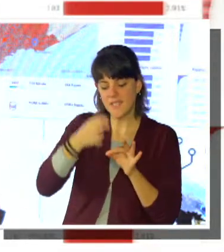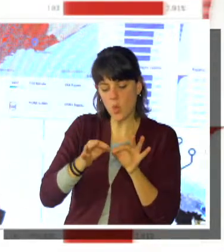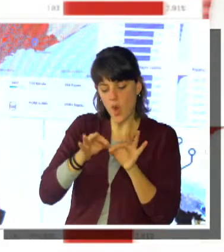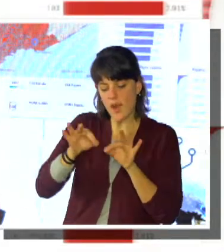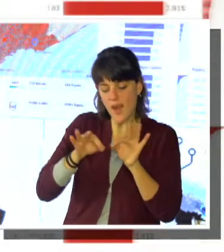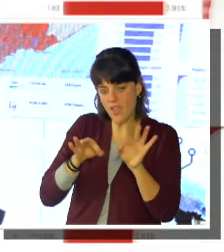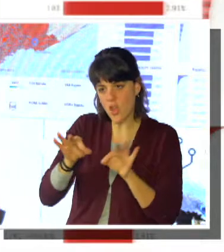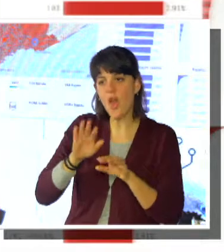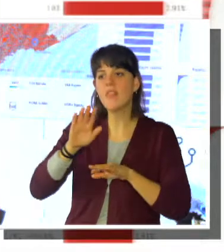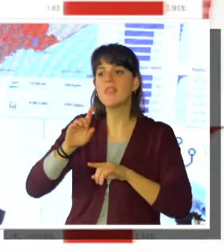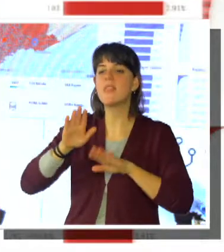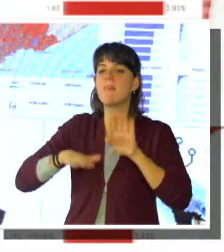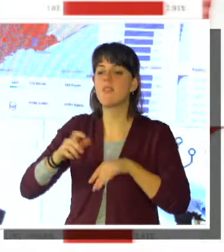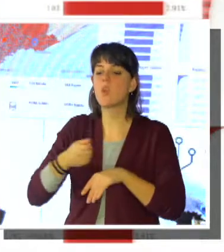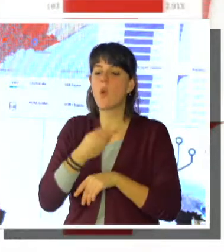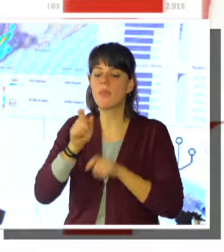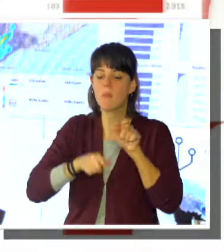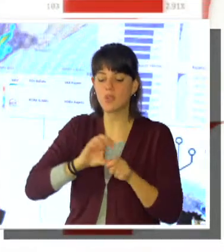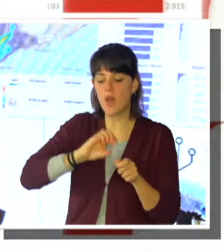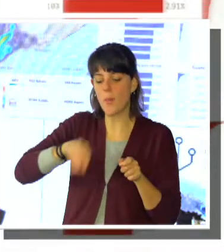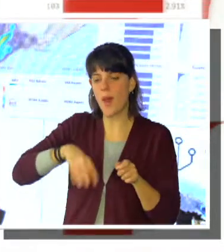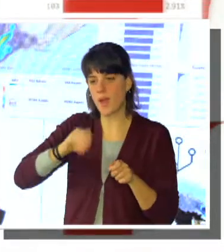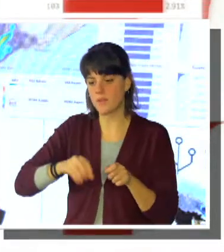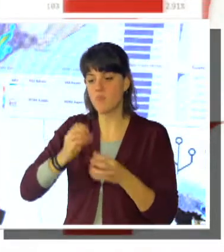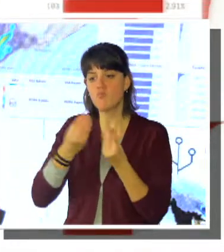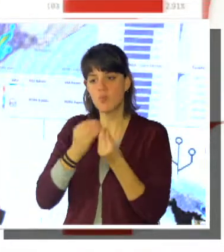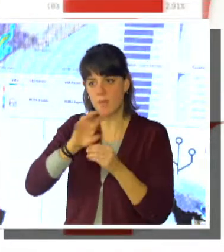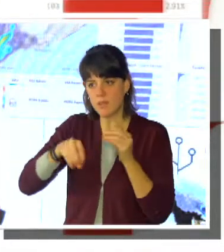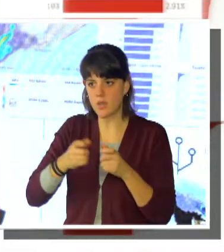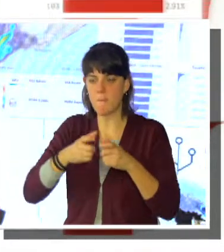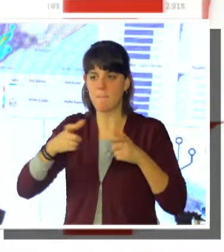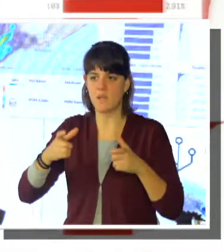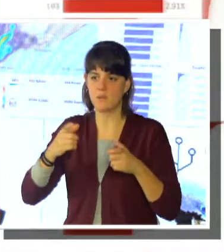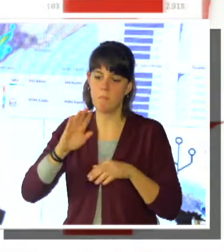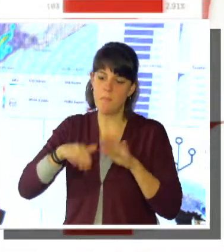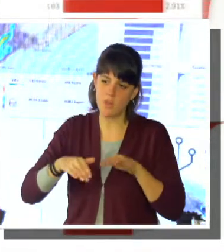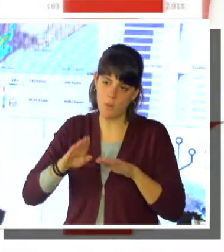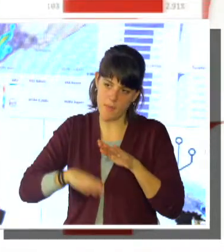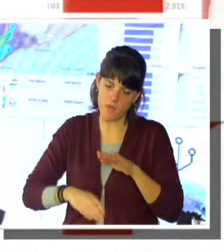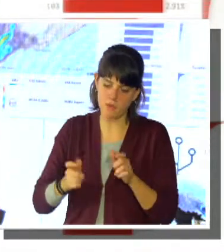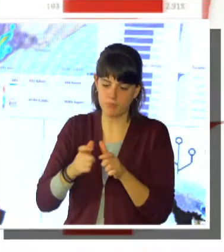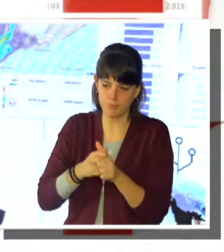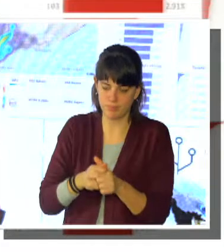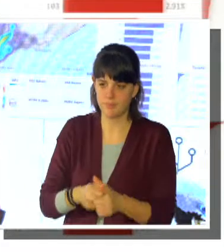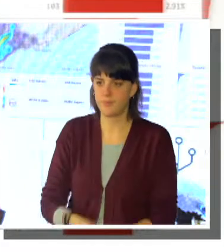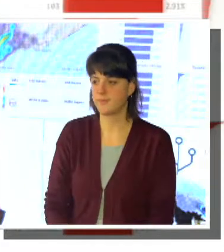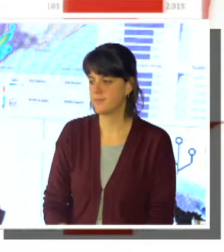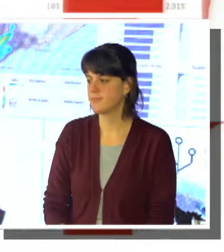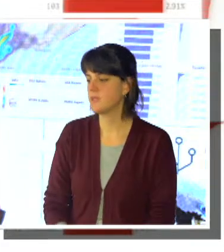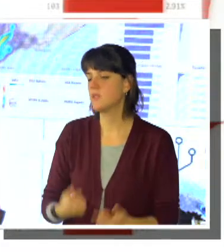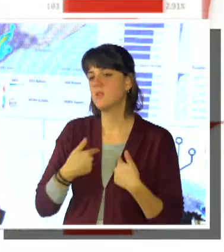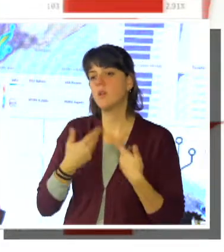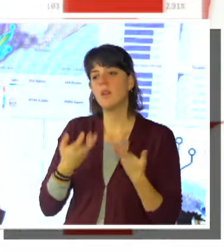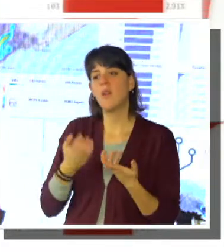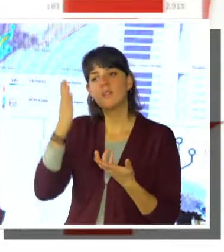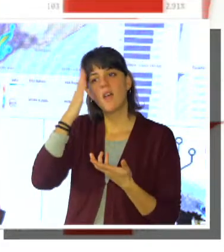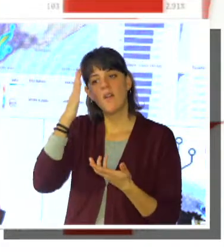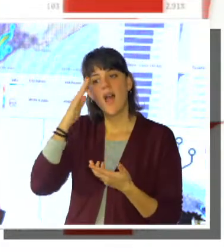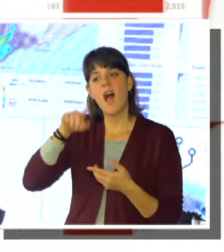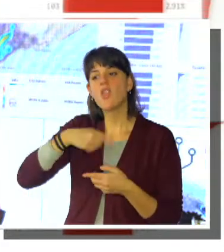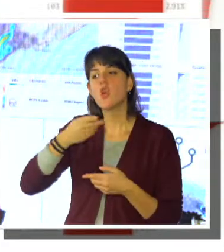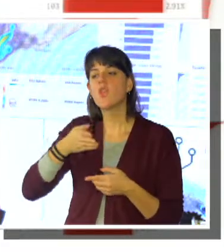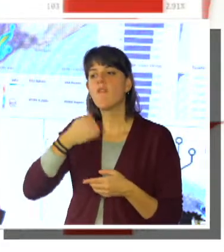sobre las planillas los cálculos de velocidades. Y con el nuevo desarrollo se logró procesar el periodo entero de un mes para los mismos